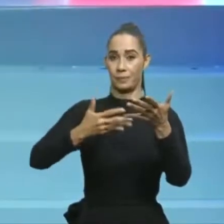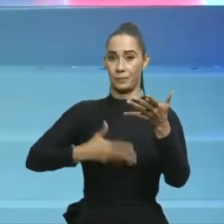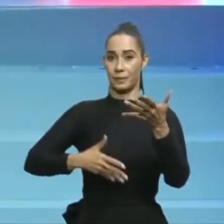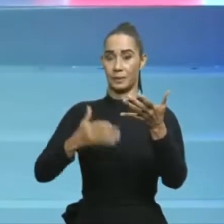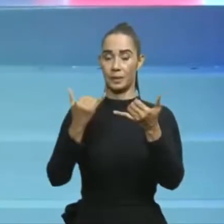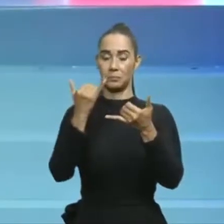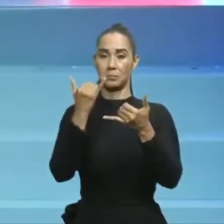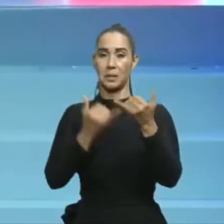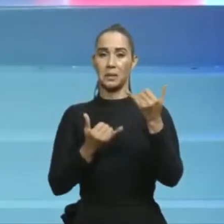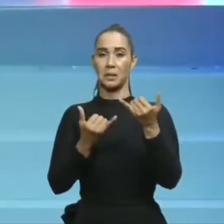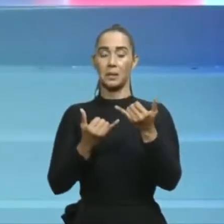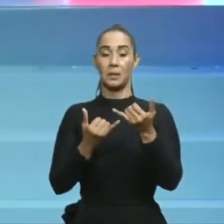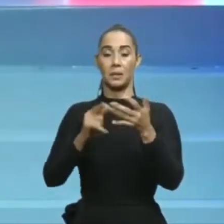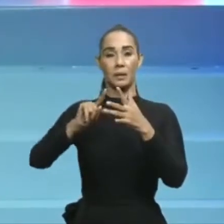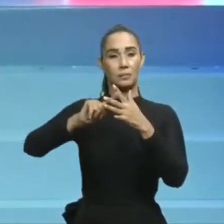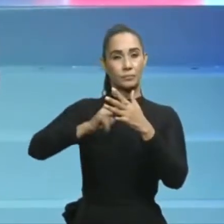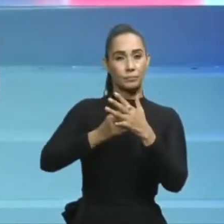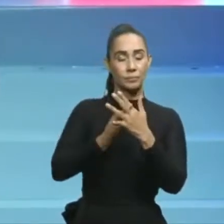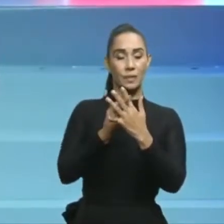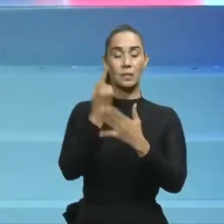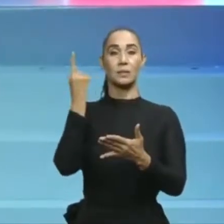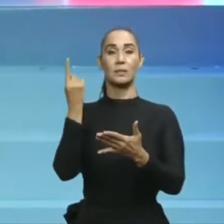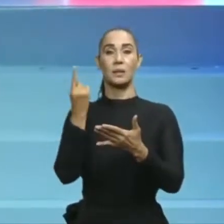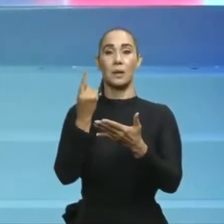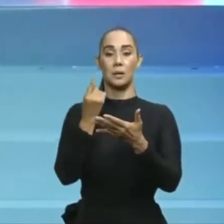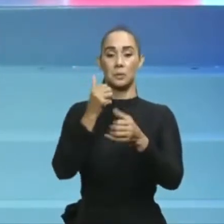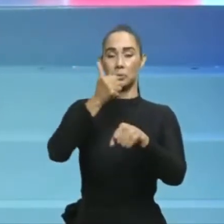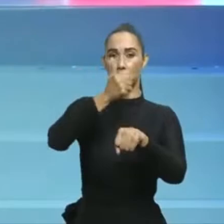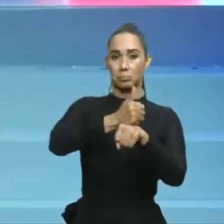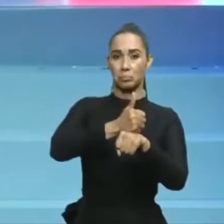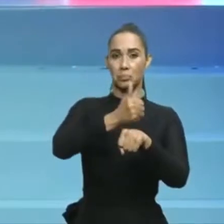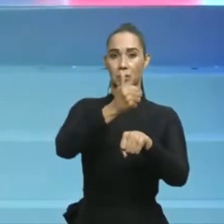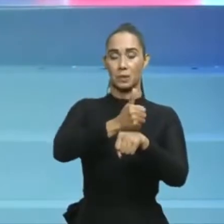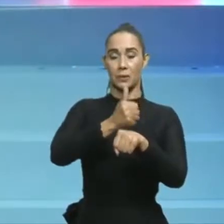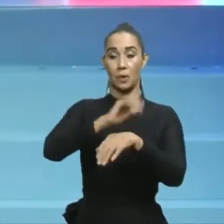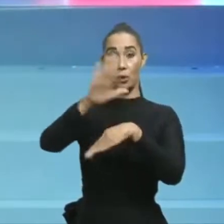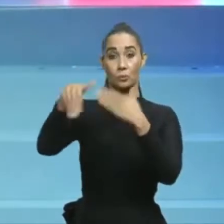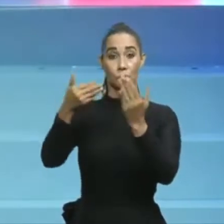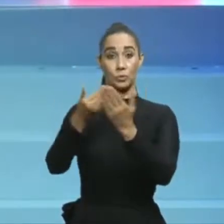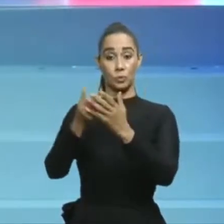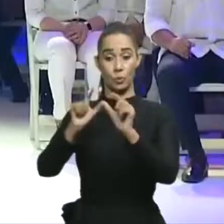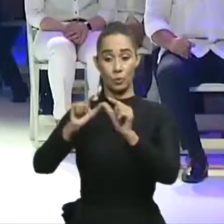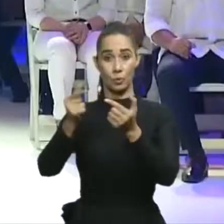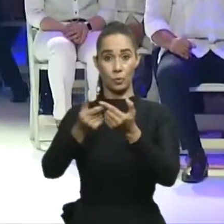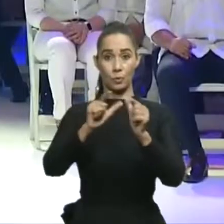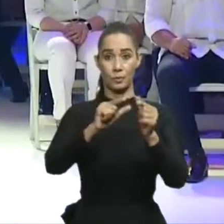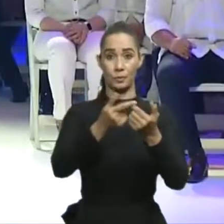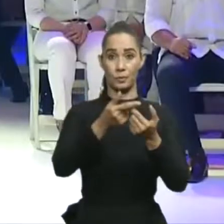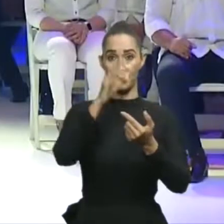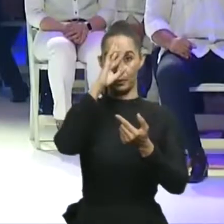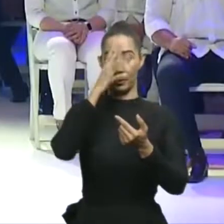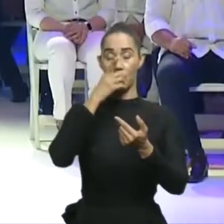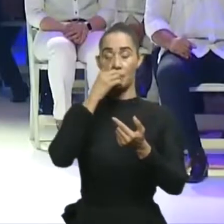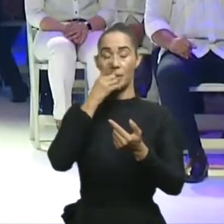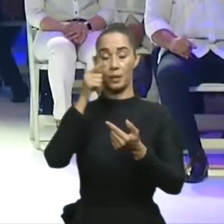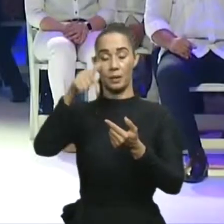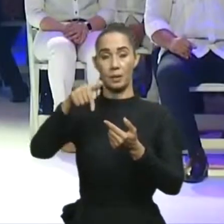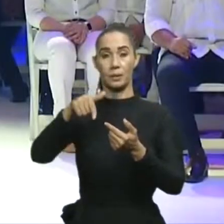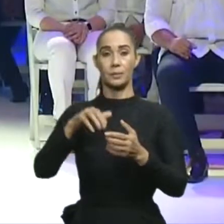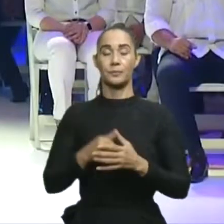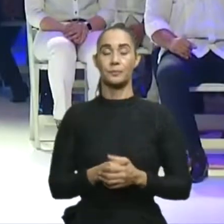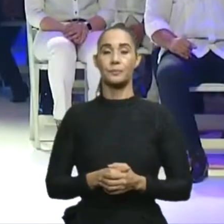e irán aplicándose de manera consensuada con todos los sectores del país gradualmente en la república